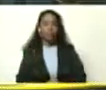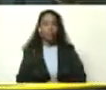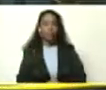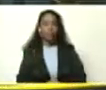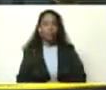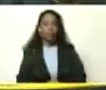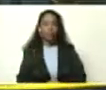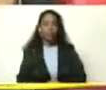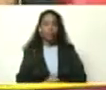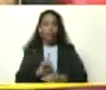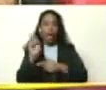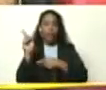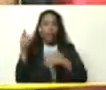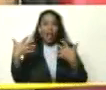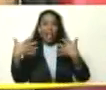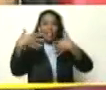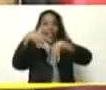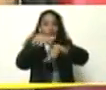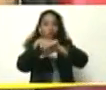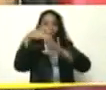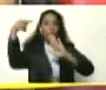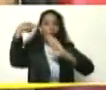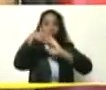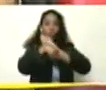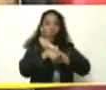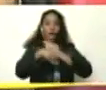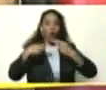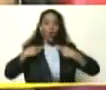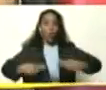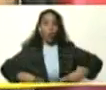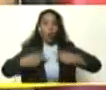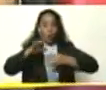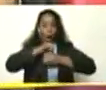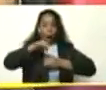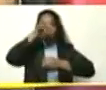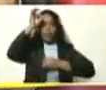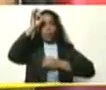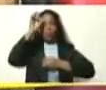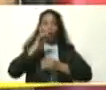Es la integración profunda en lo humano, en lo espiritual,